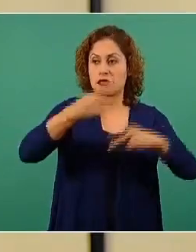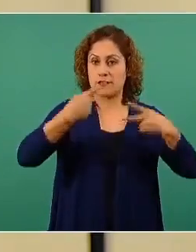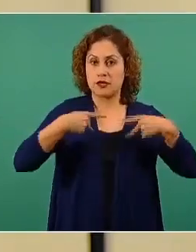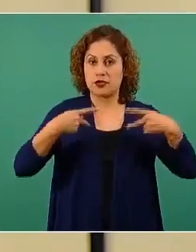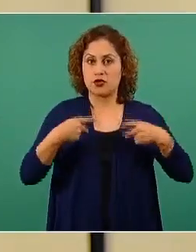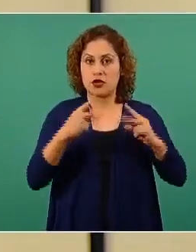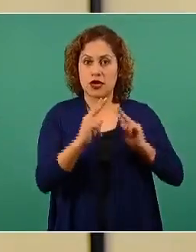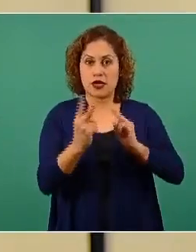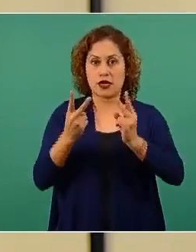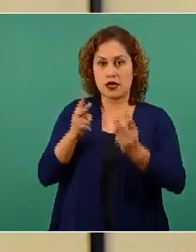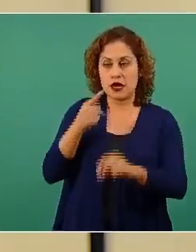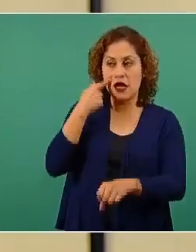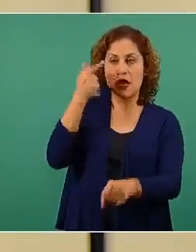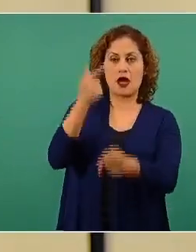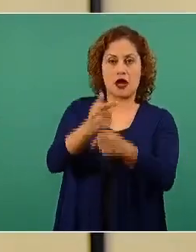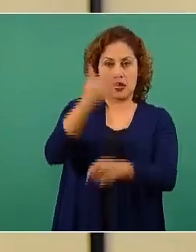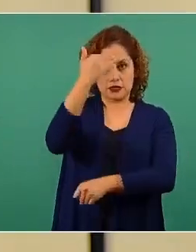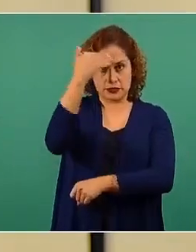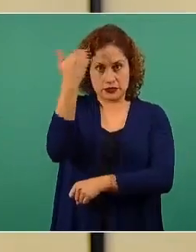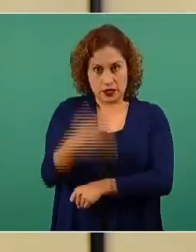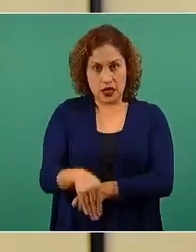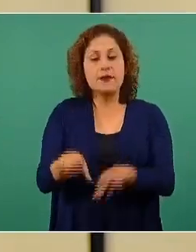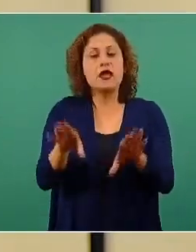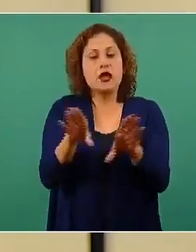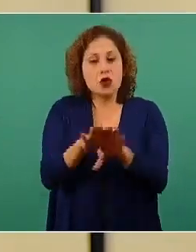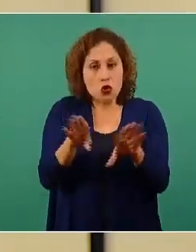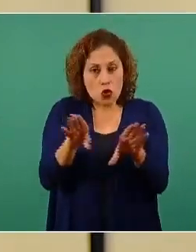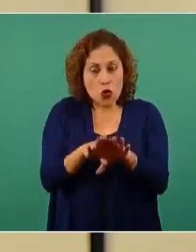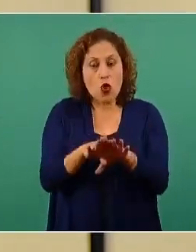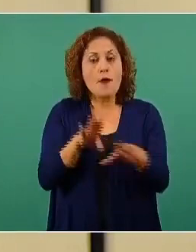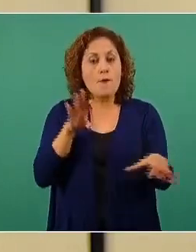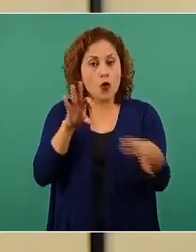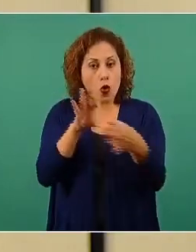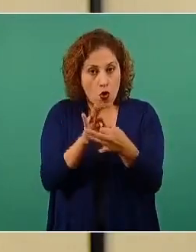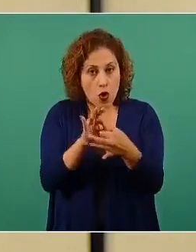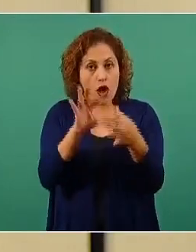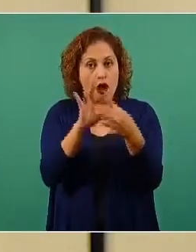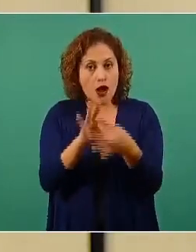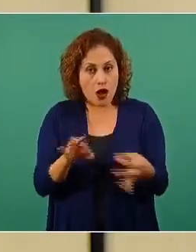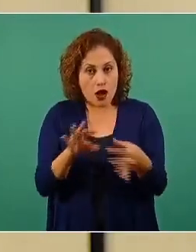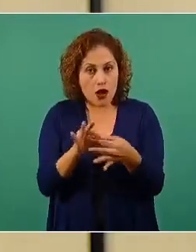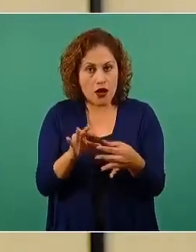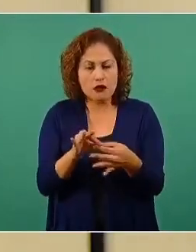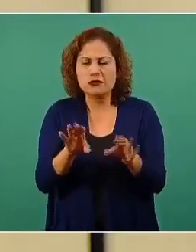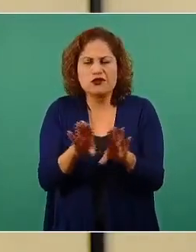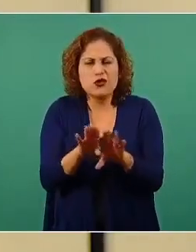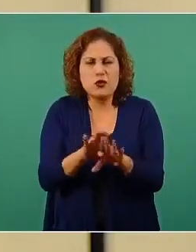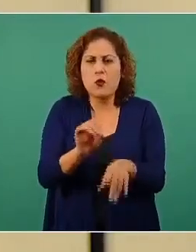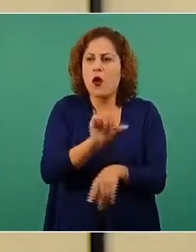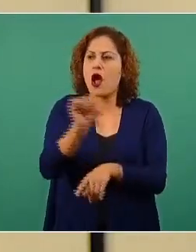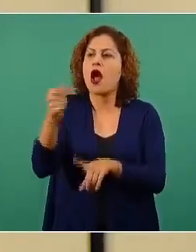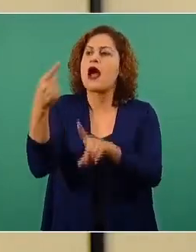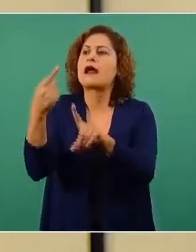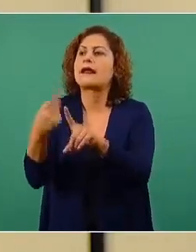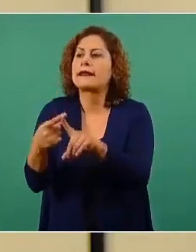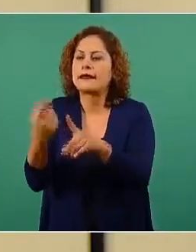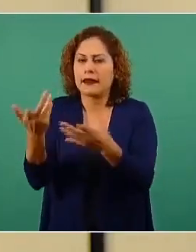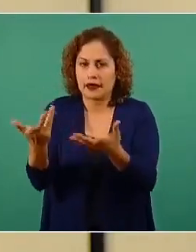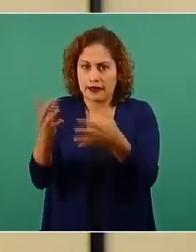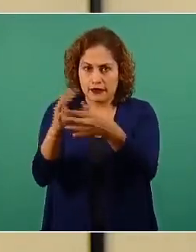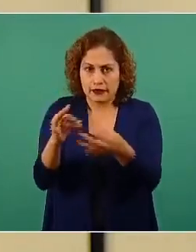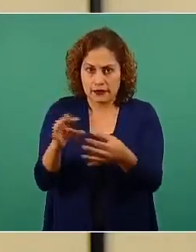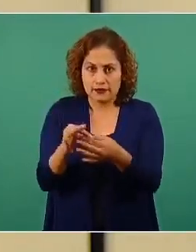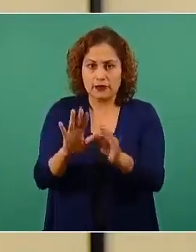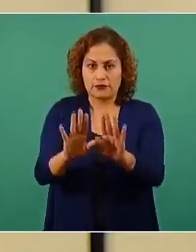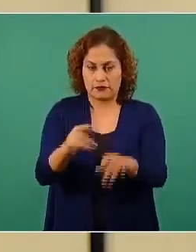pero valdría la pena que se nos podría volver a recordar a dónde deben de acudir, a quién, bueno, hace unos días les